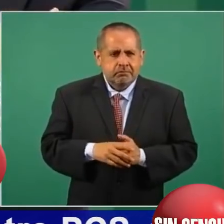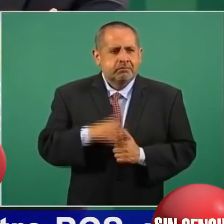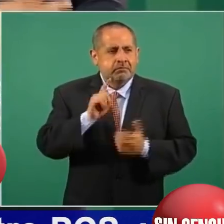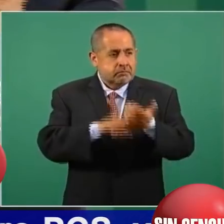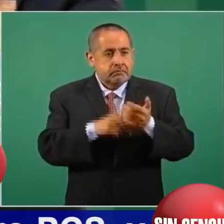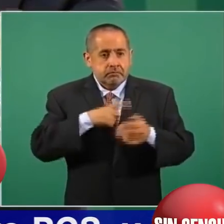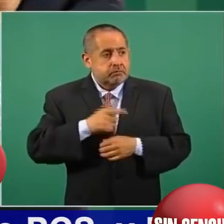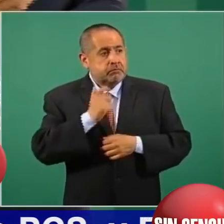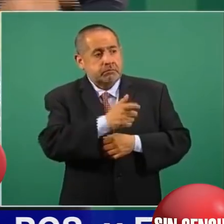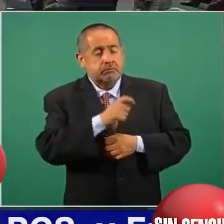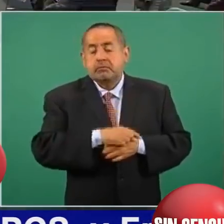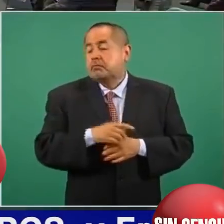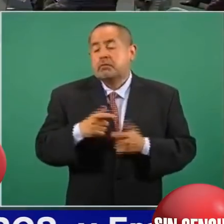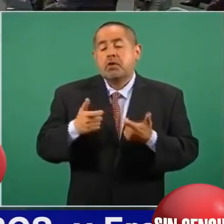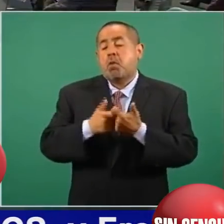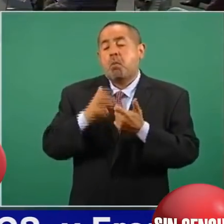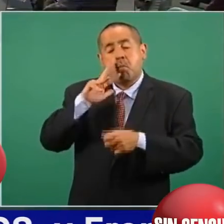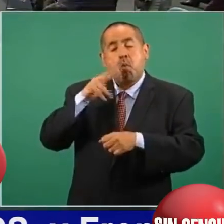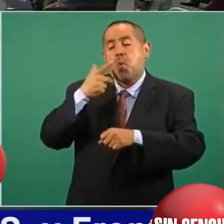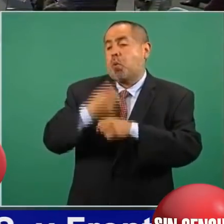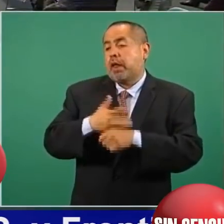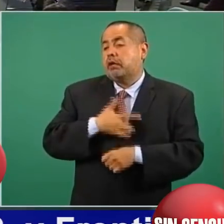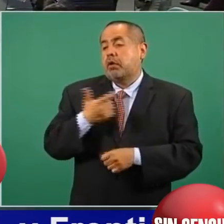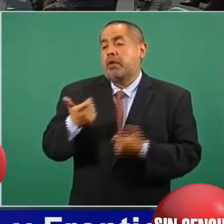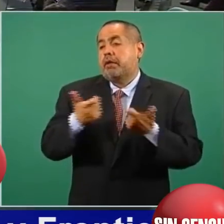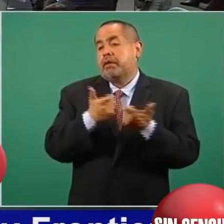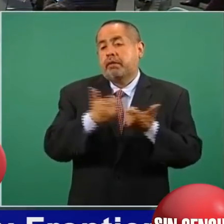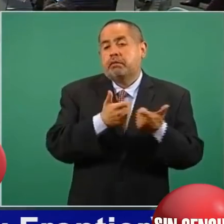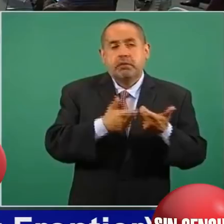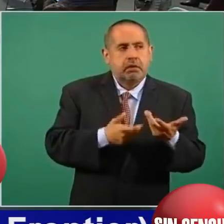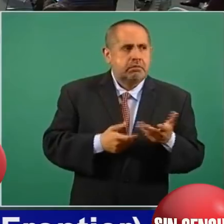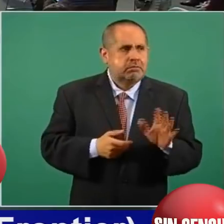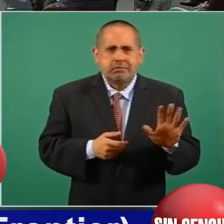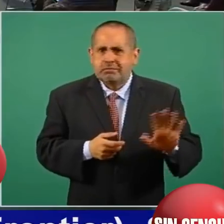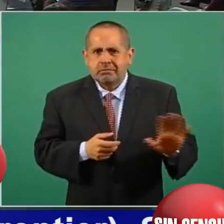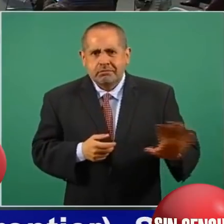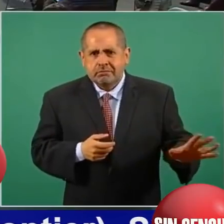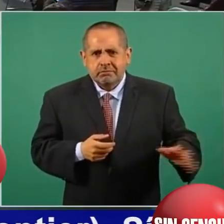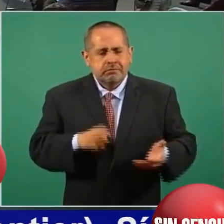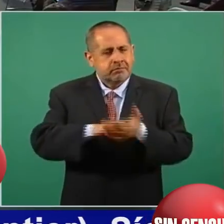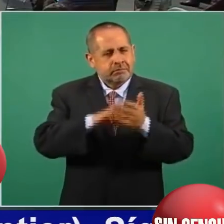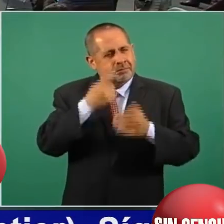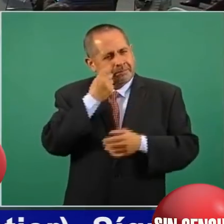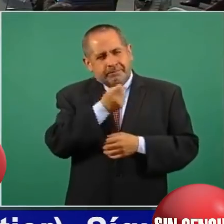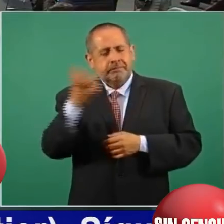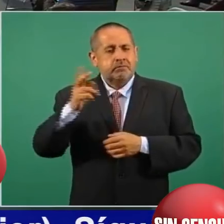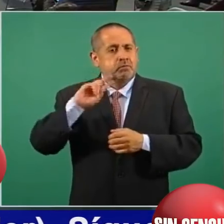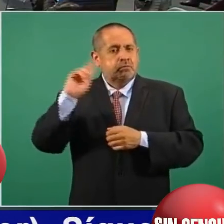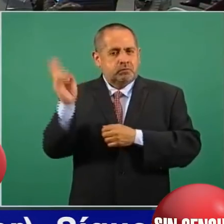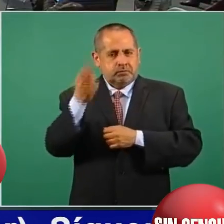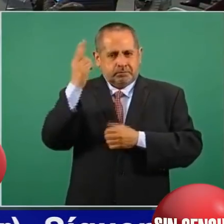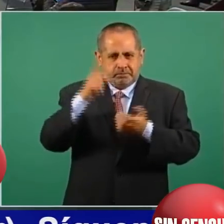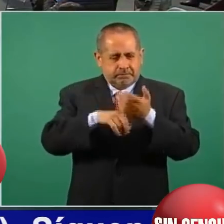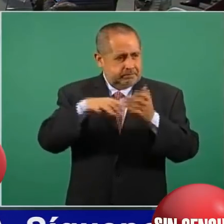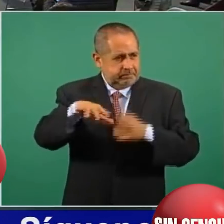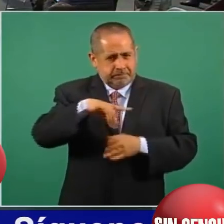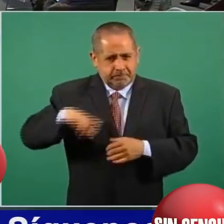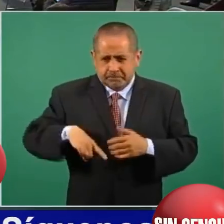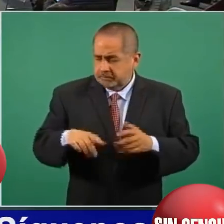disfrazadas de cooperación. Esto pasa mucho en las universidades públicas,